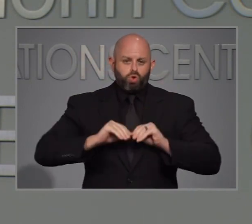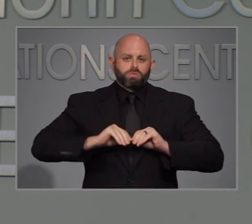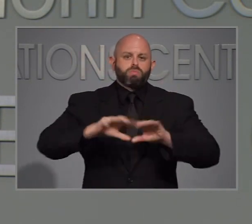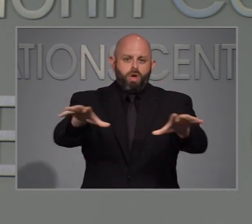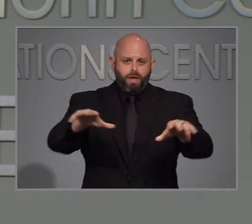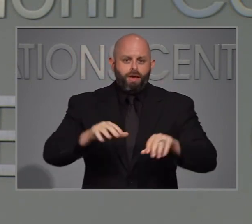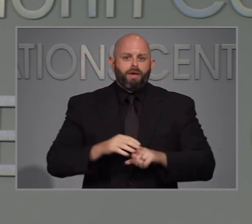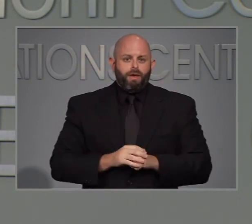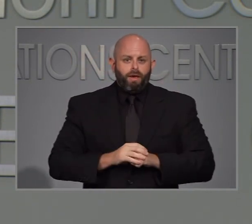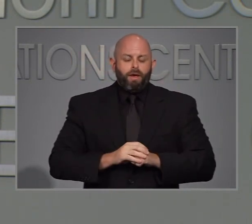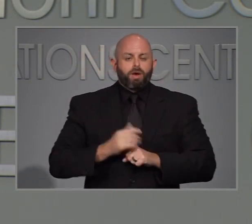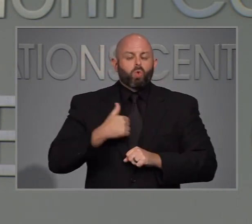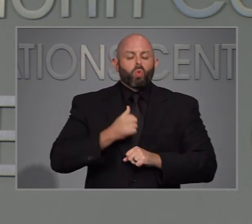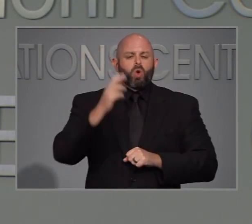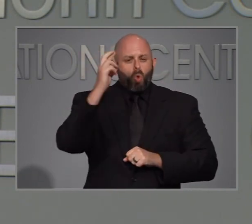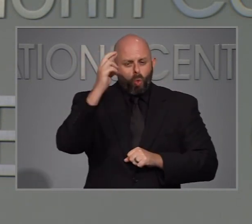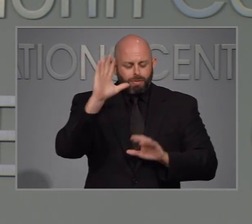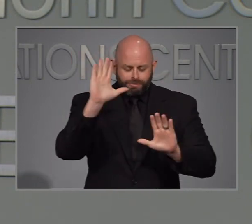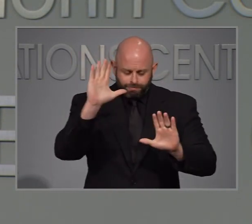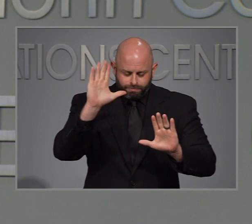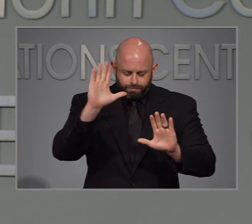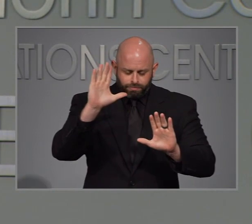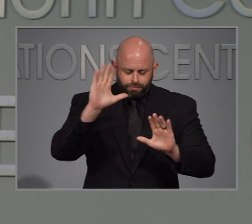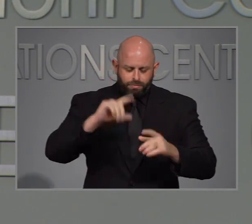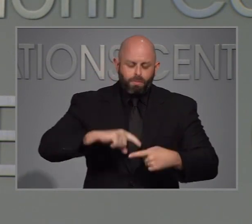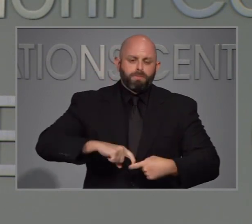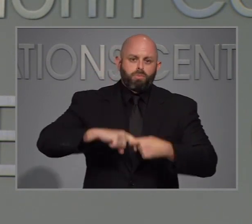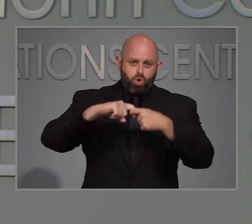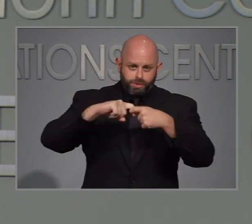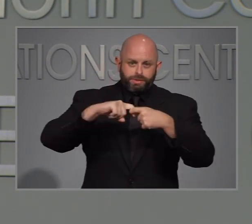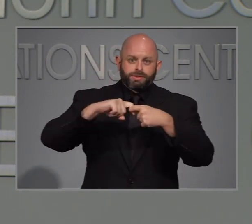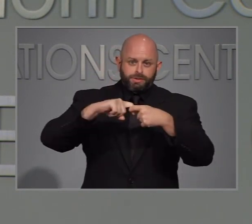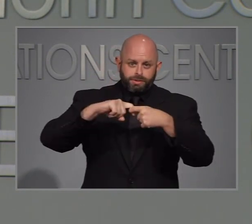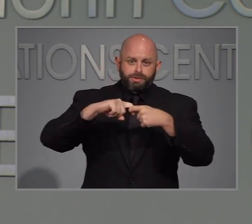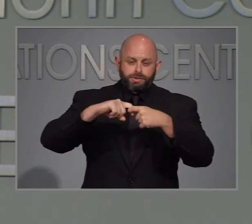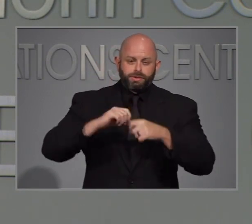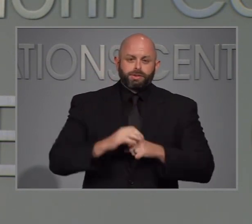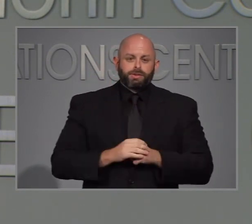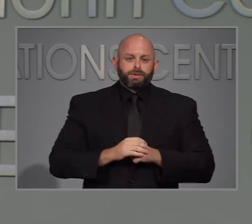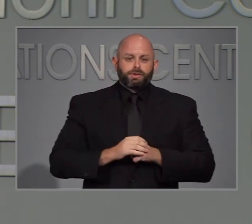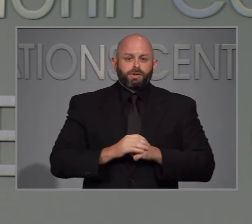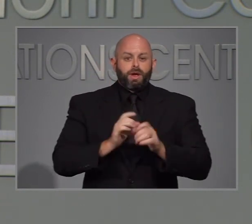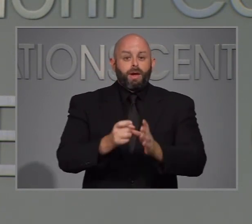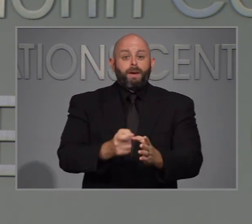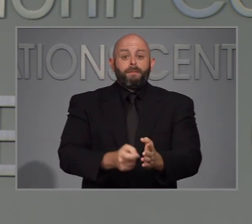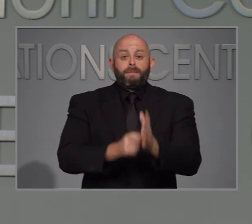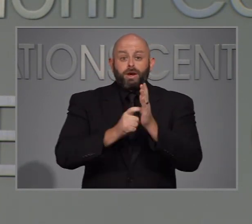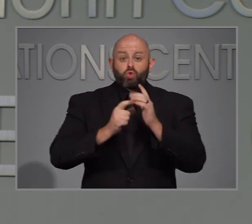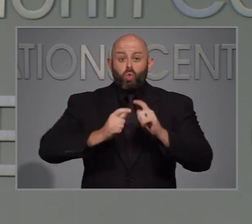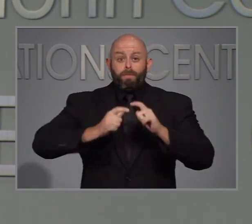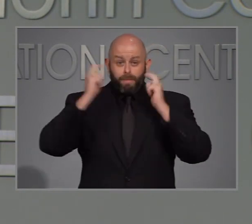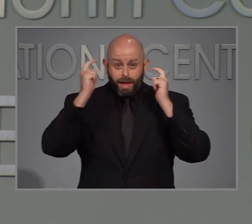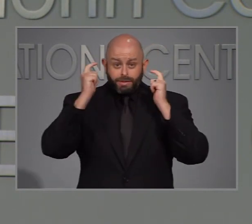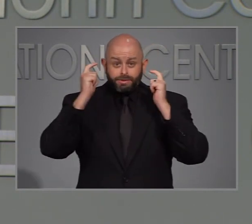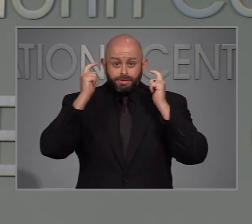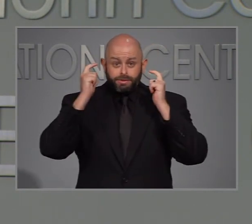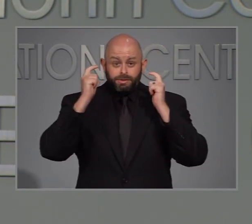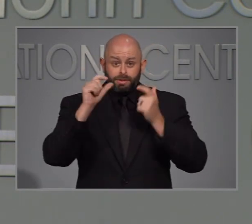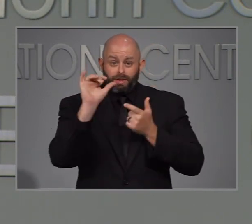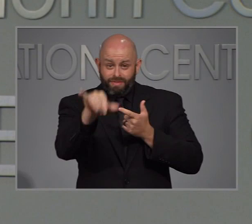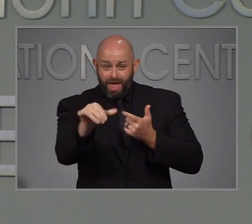propague este virus. Nosotros esperamos que con esta pausa en nuestras fases y el